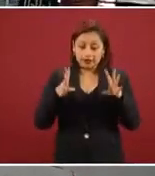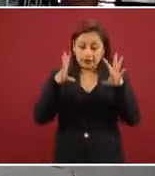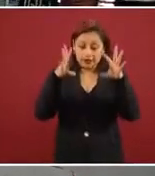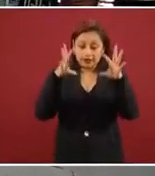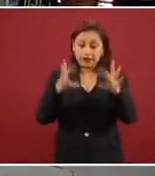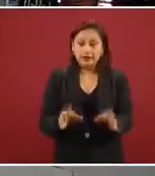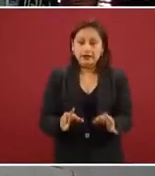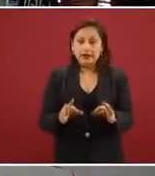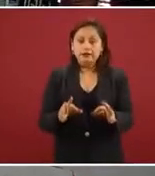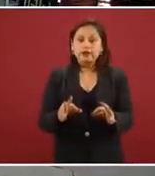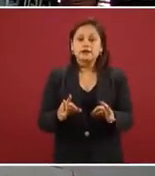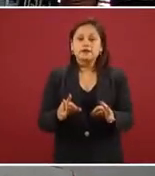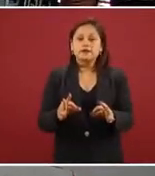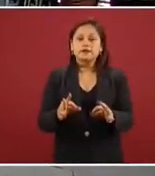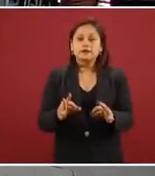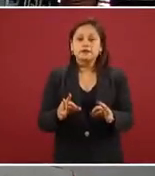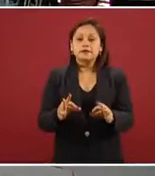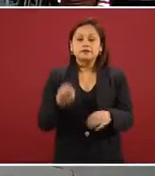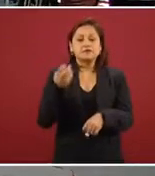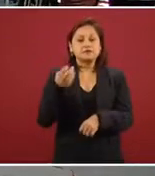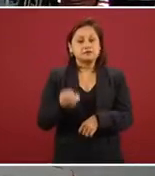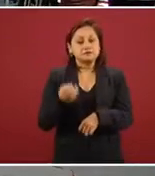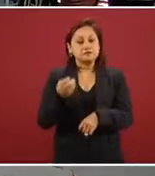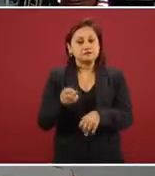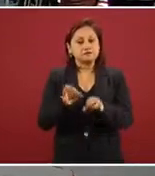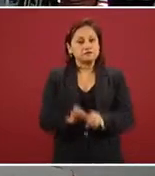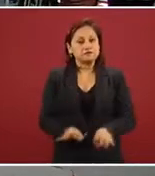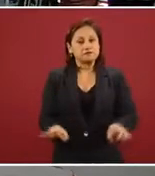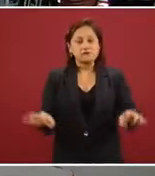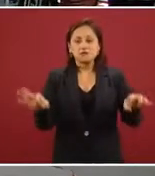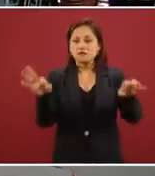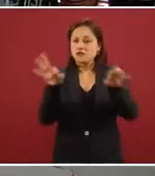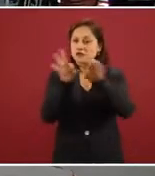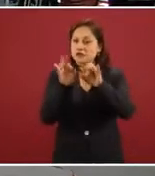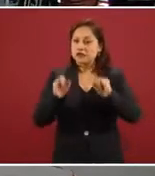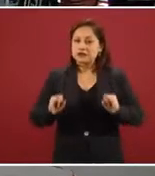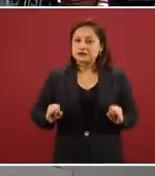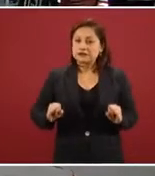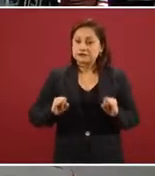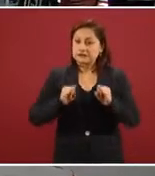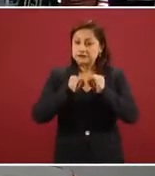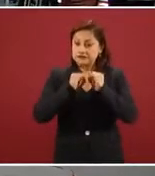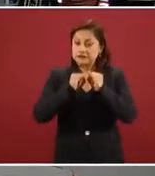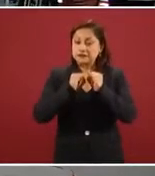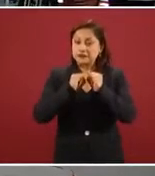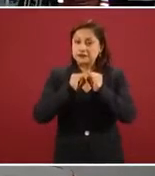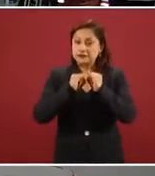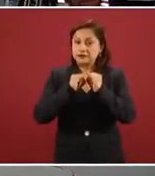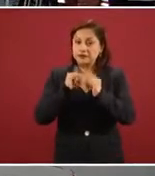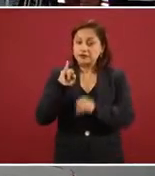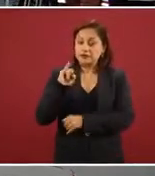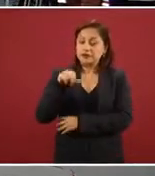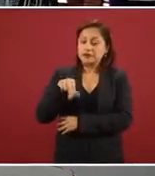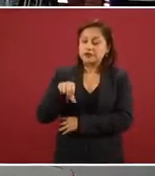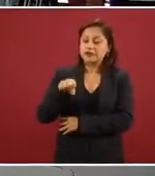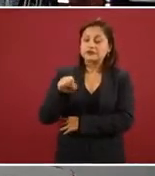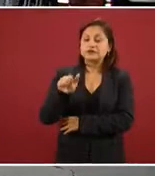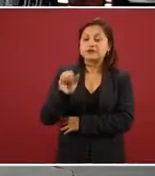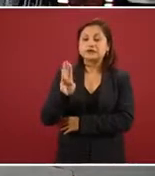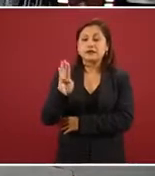este importante instituto de salud